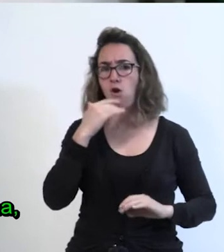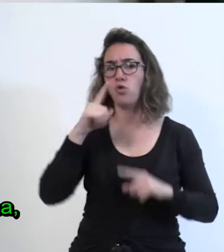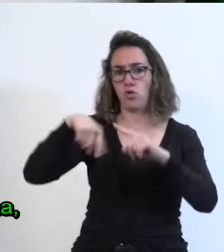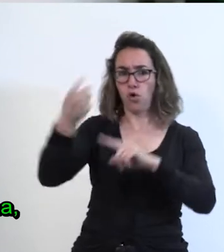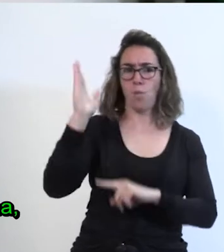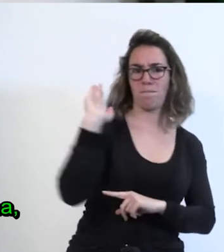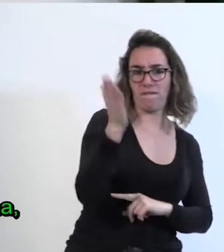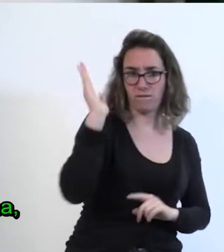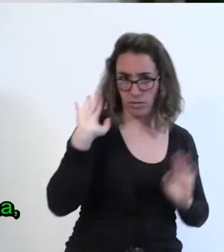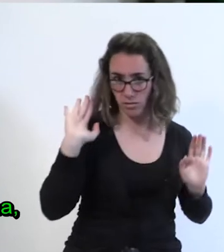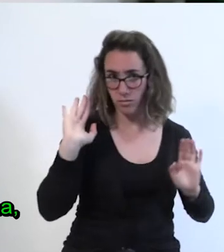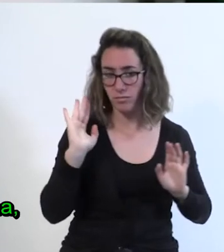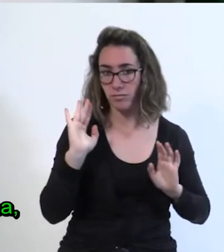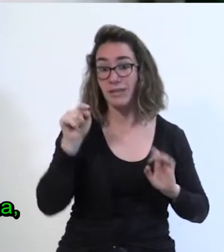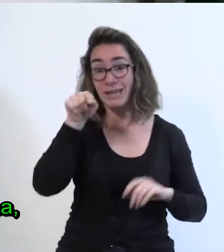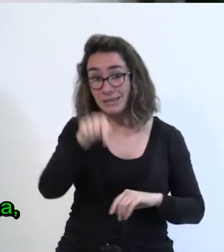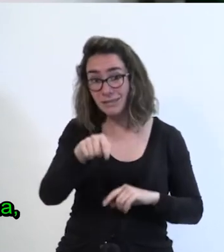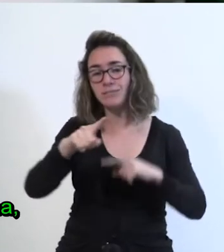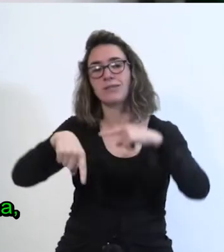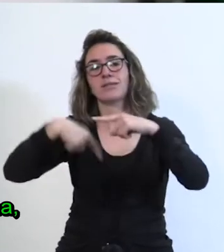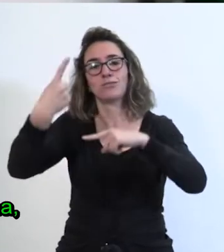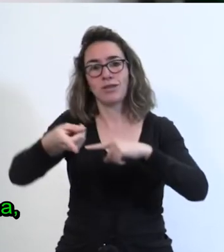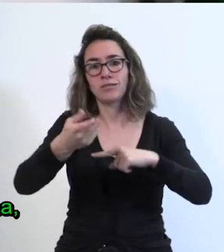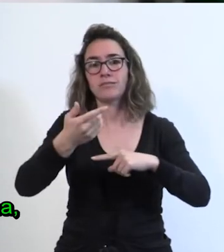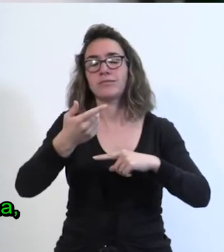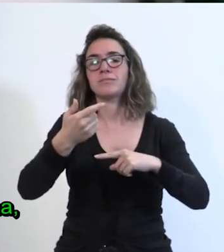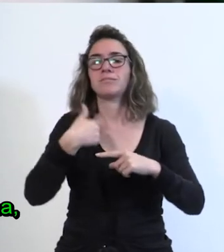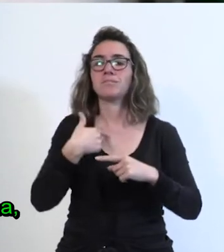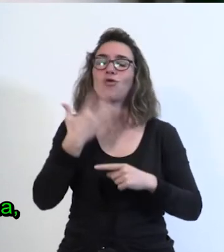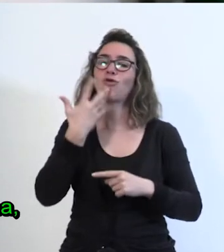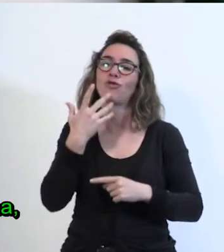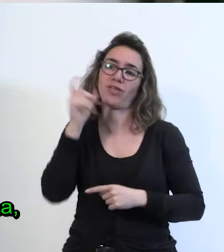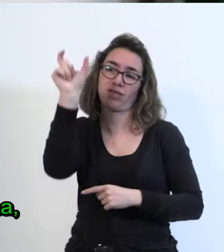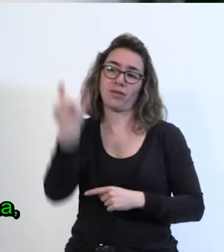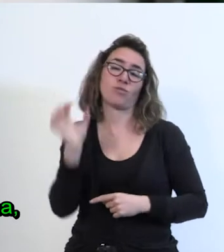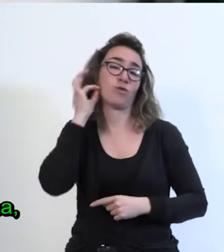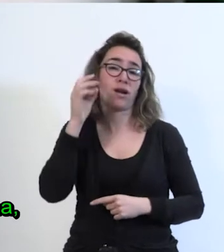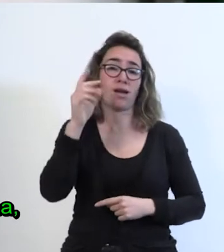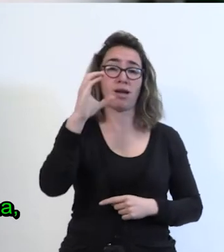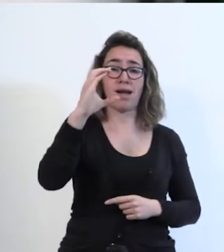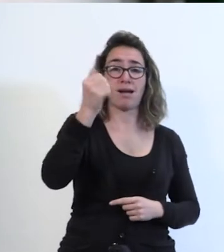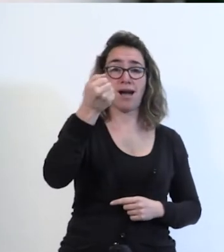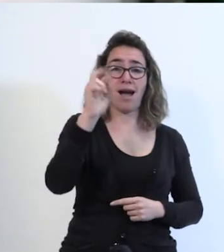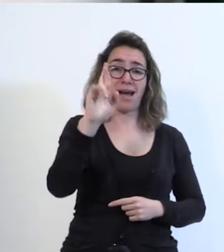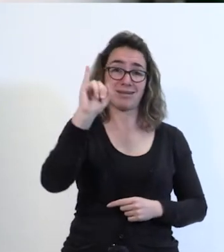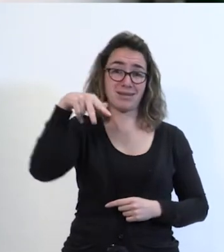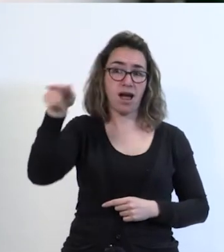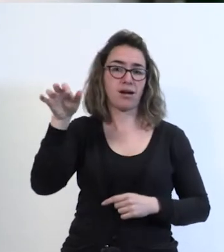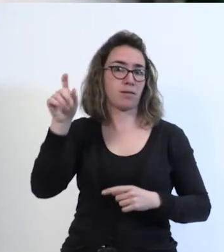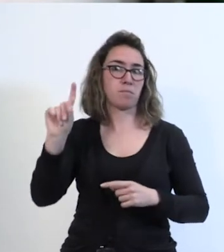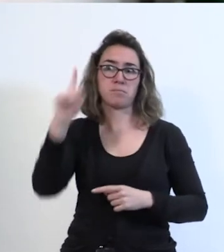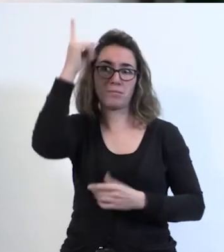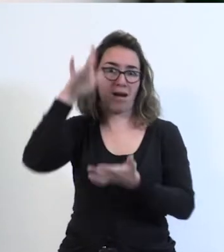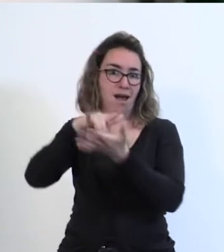Y fue así como conocimos a Karina, que sí se llama la compañera que salió de la